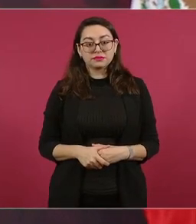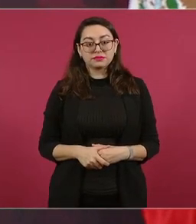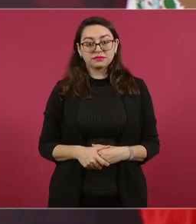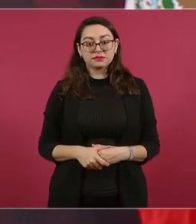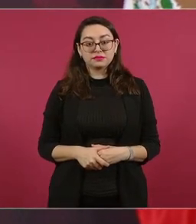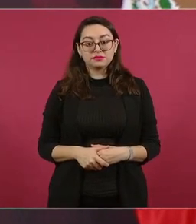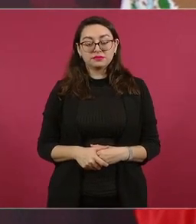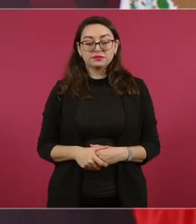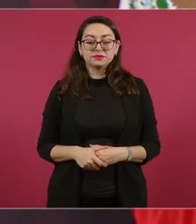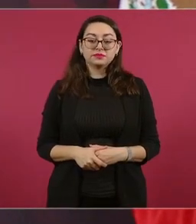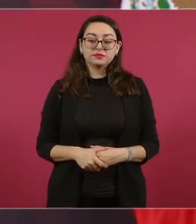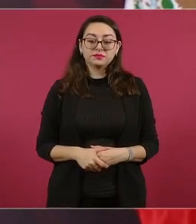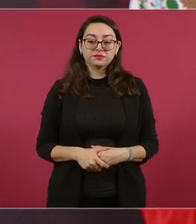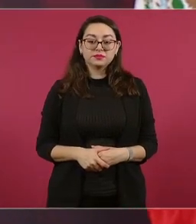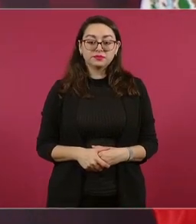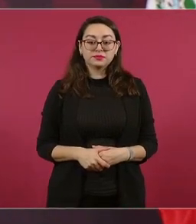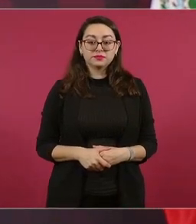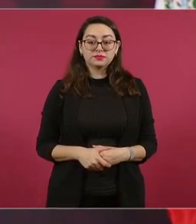que